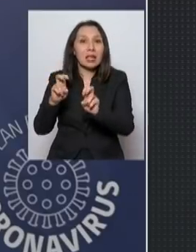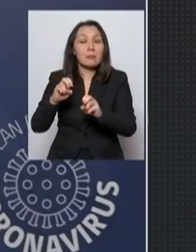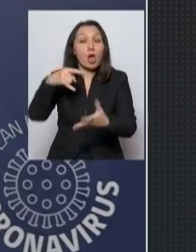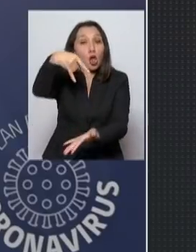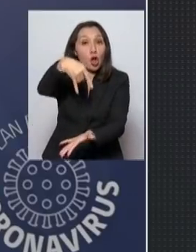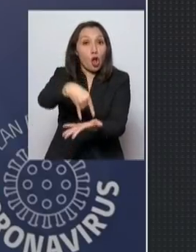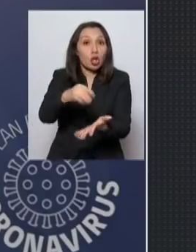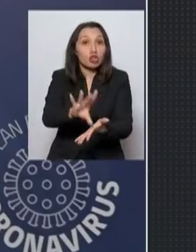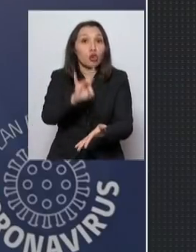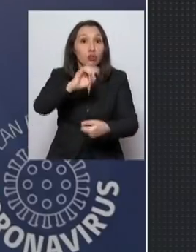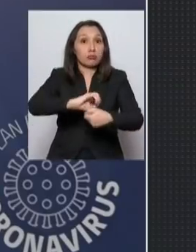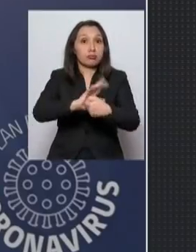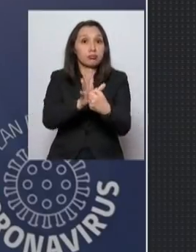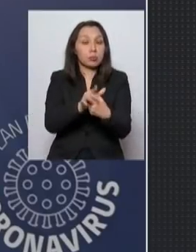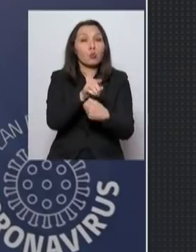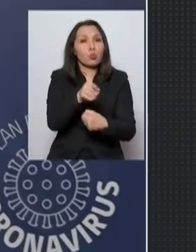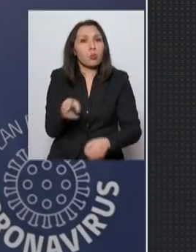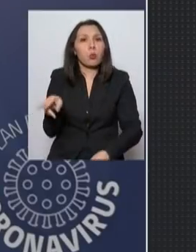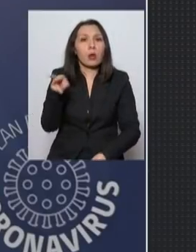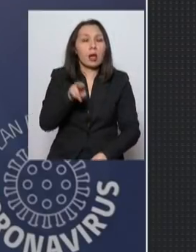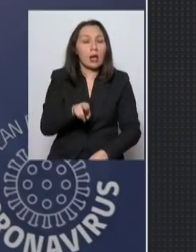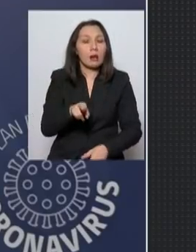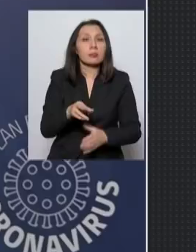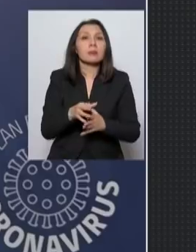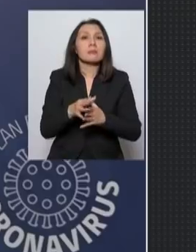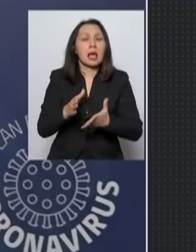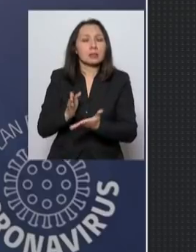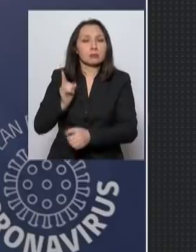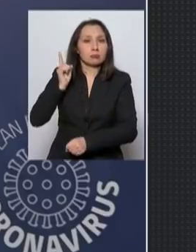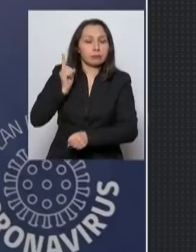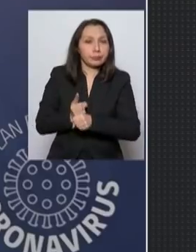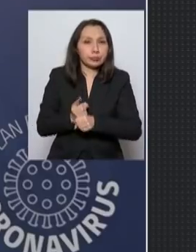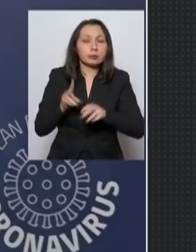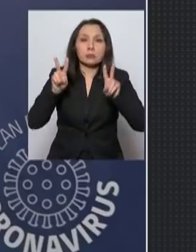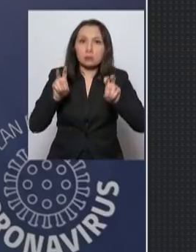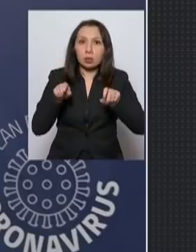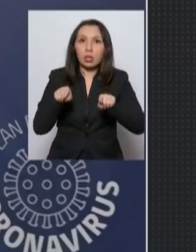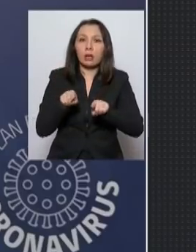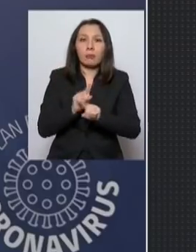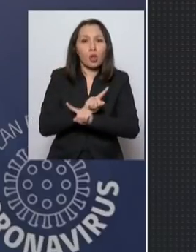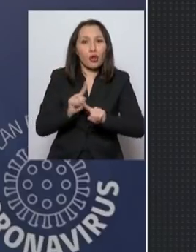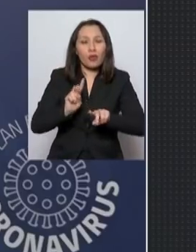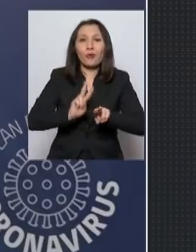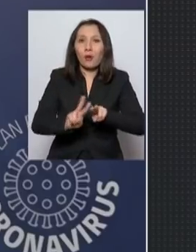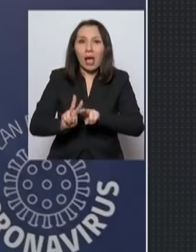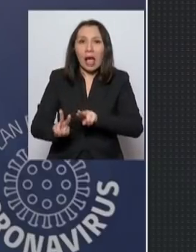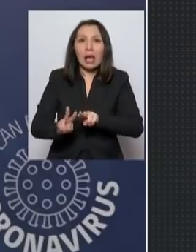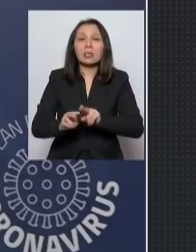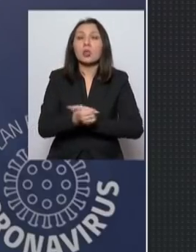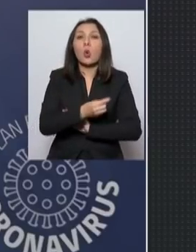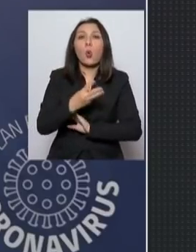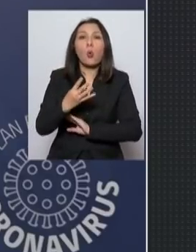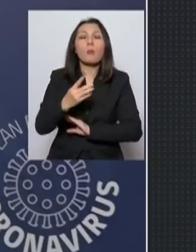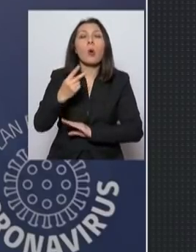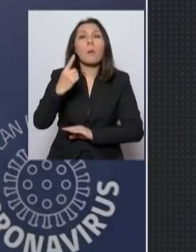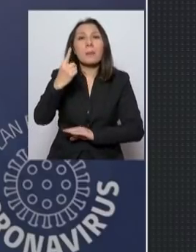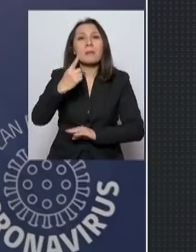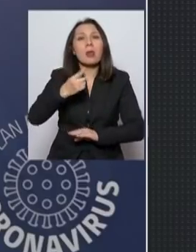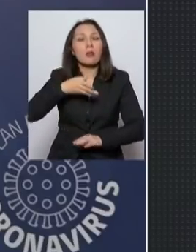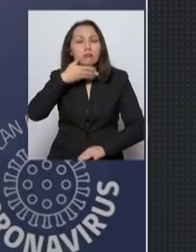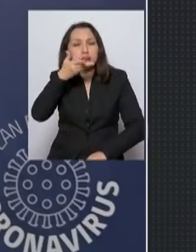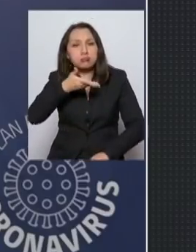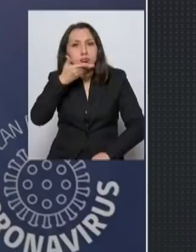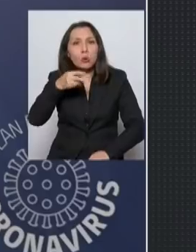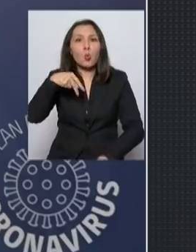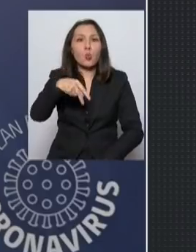Congreso, le quería preguntar si usted va a insistir de manera más imperativa en el sentido que no se realice la cuenta del 1 de junio en Valparaíso o